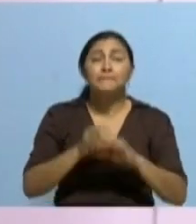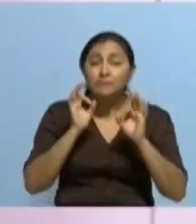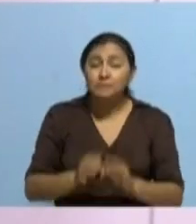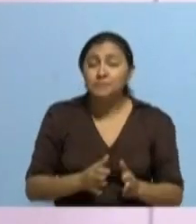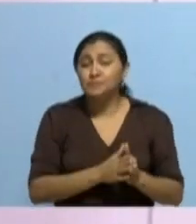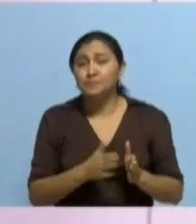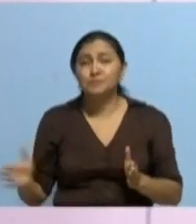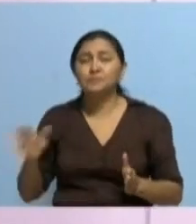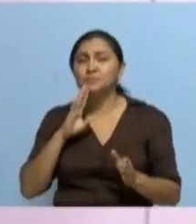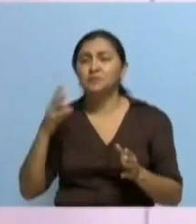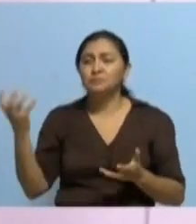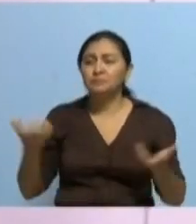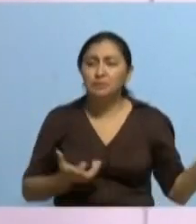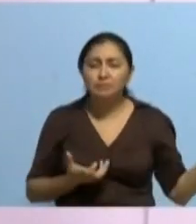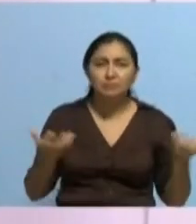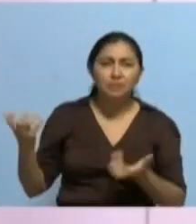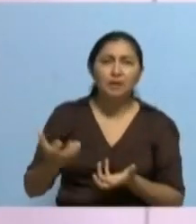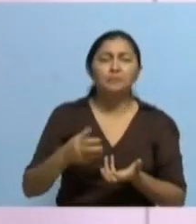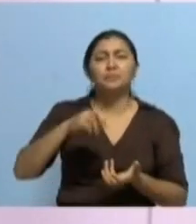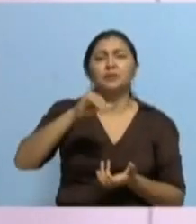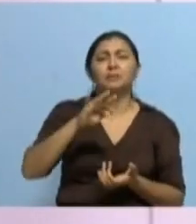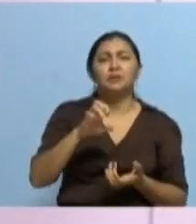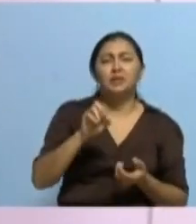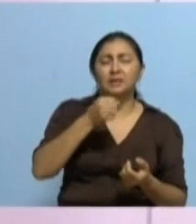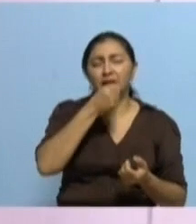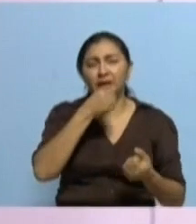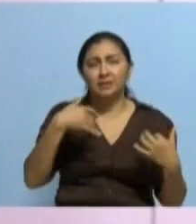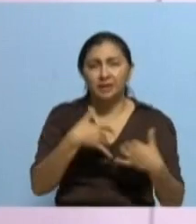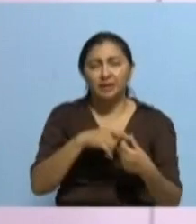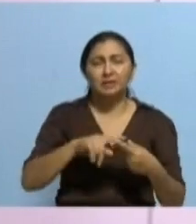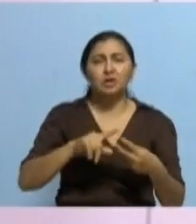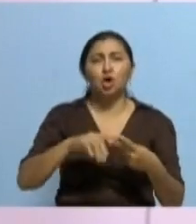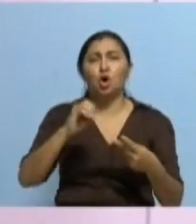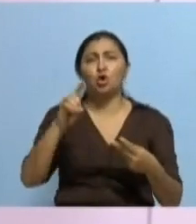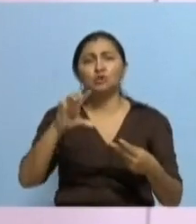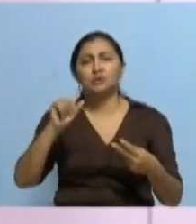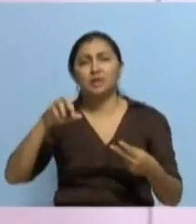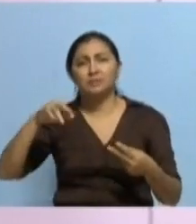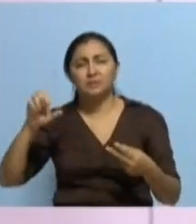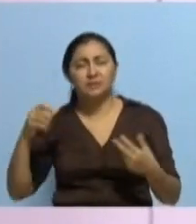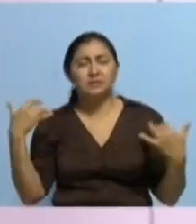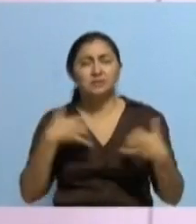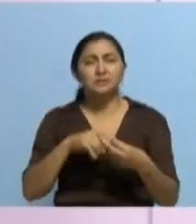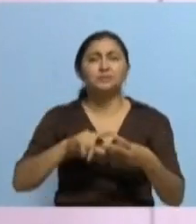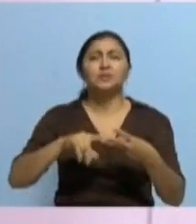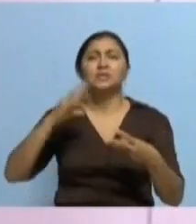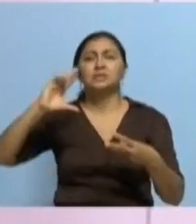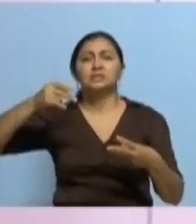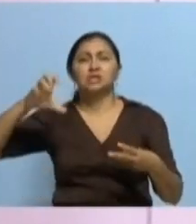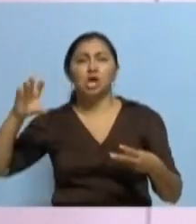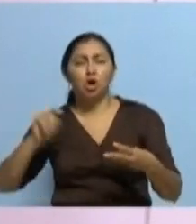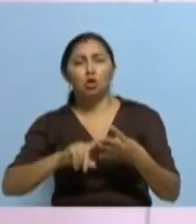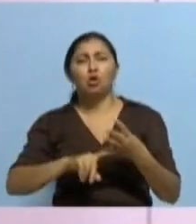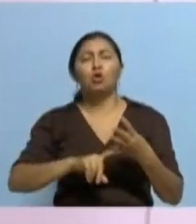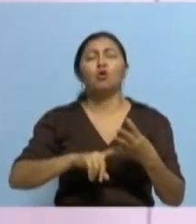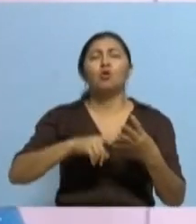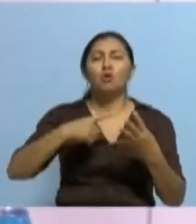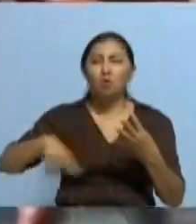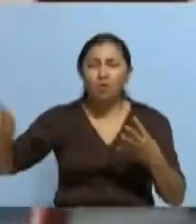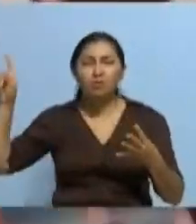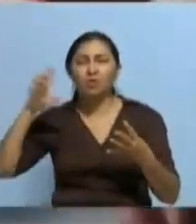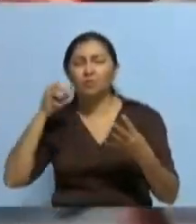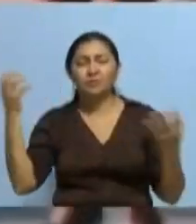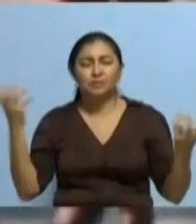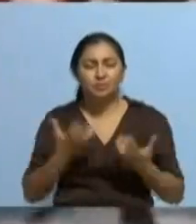velada de noche con Peter Manjarres, estará también Oscar Prince y Checo Acosta y Jan y Susón